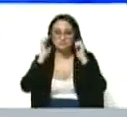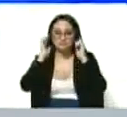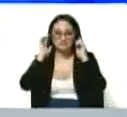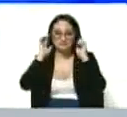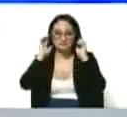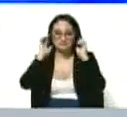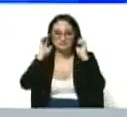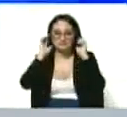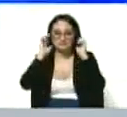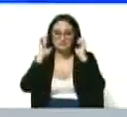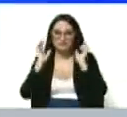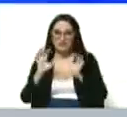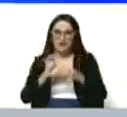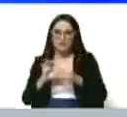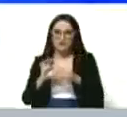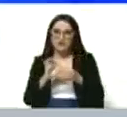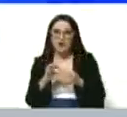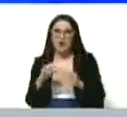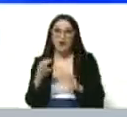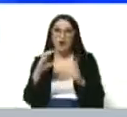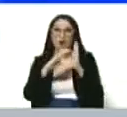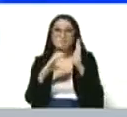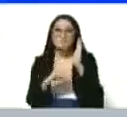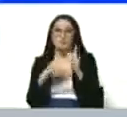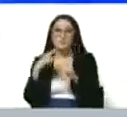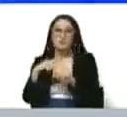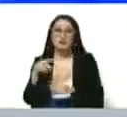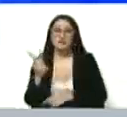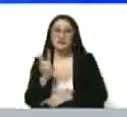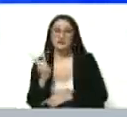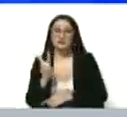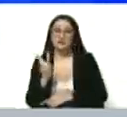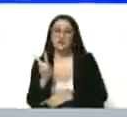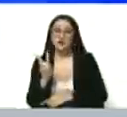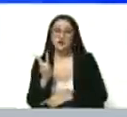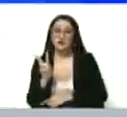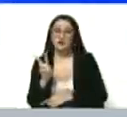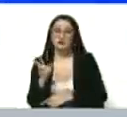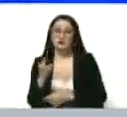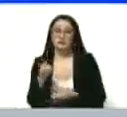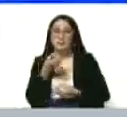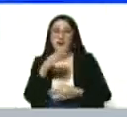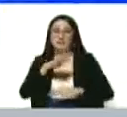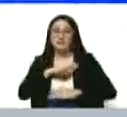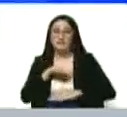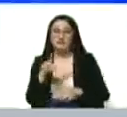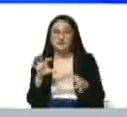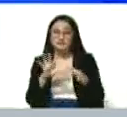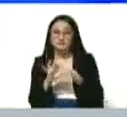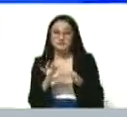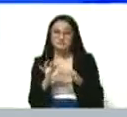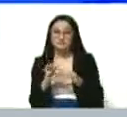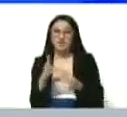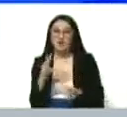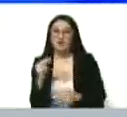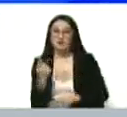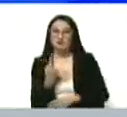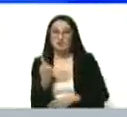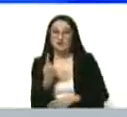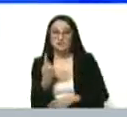inquebrantables de amistad entre OPEP y Venezuela. Los beneficios de esta alianza no solamente